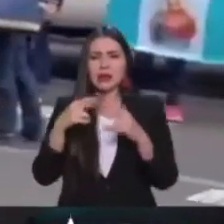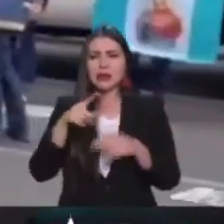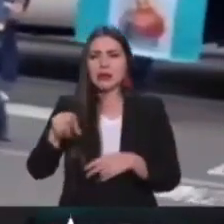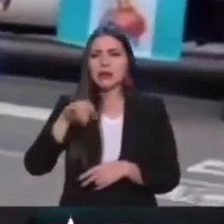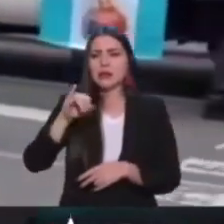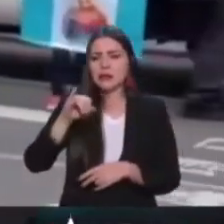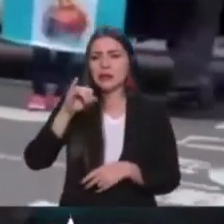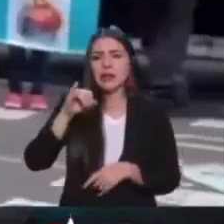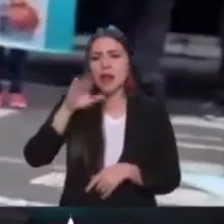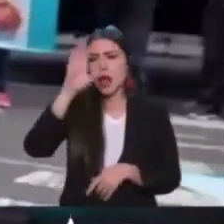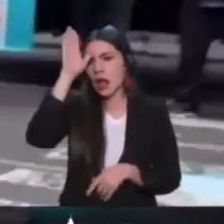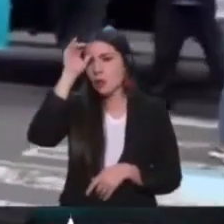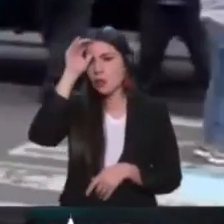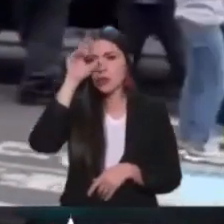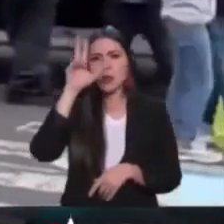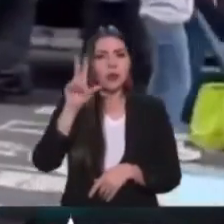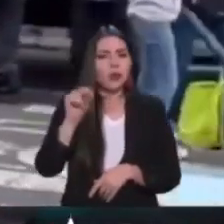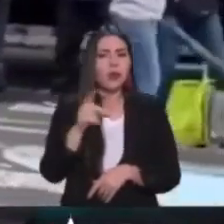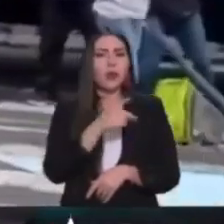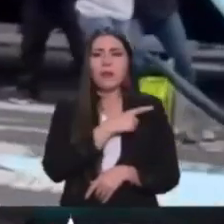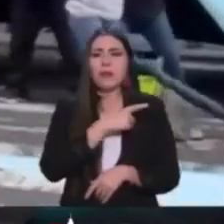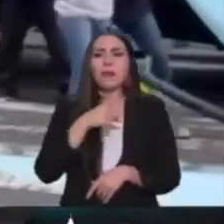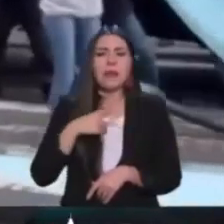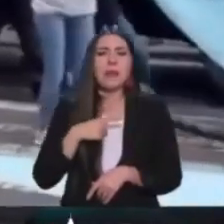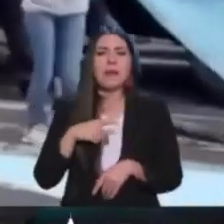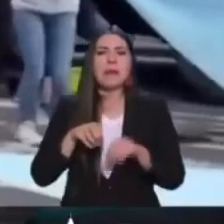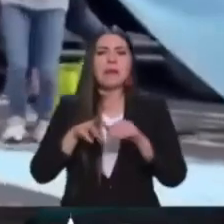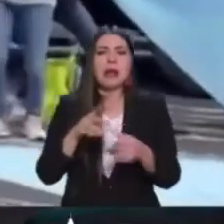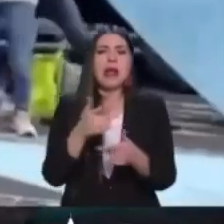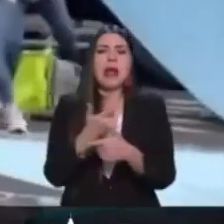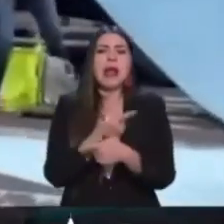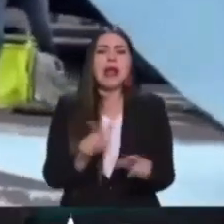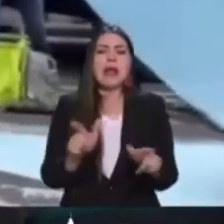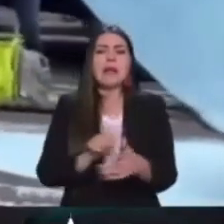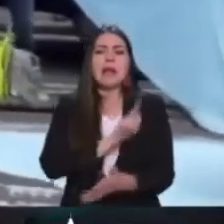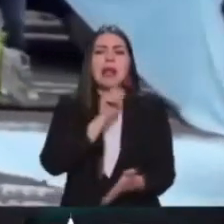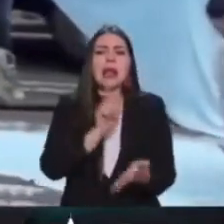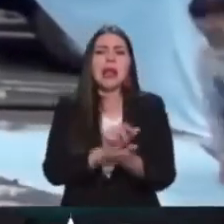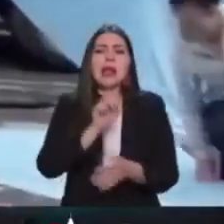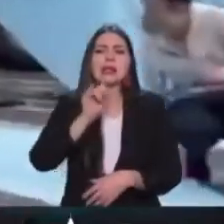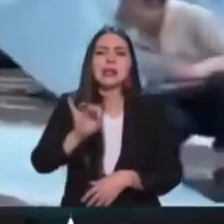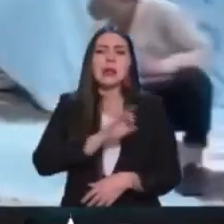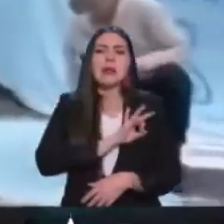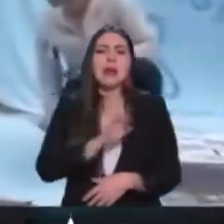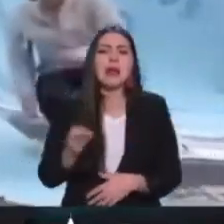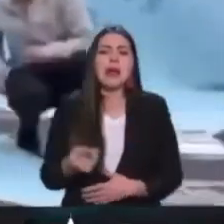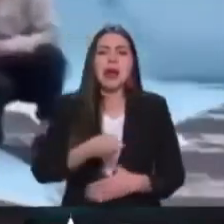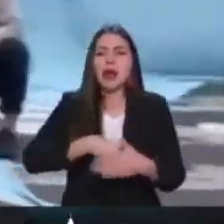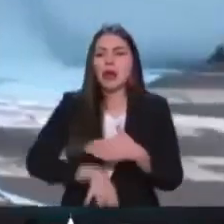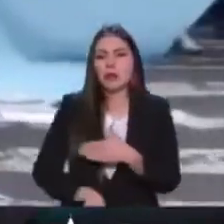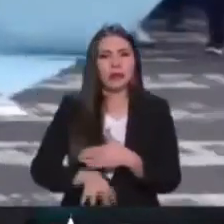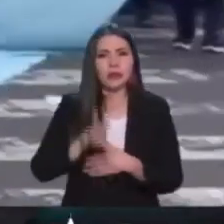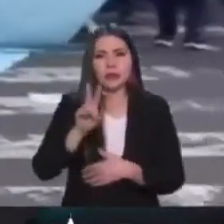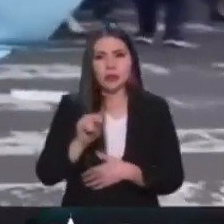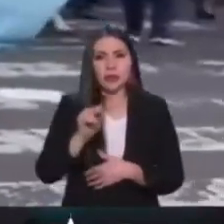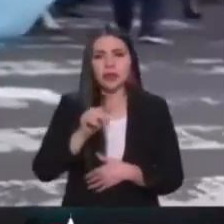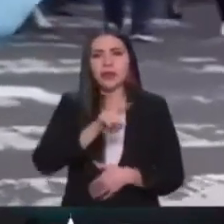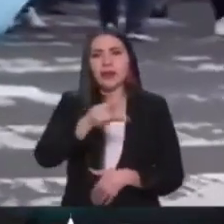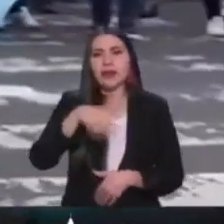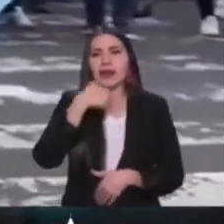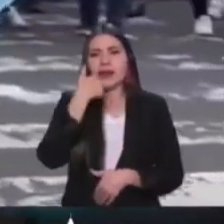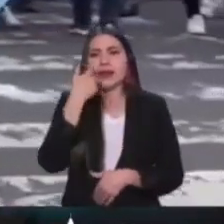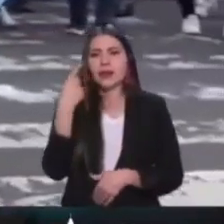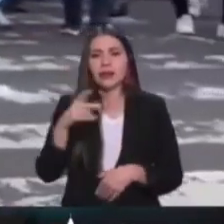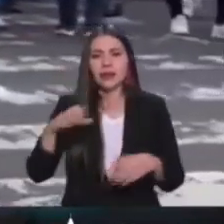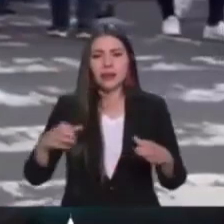de abortar sin que esto sea castigado. Pues este es el punto. Lo que ellos quieren es que no la Comisión del